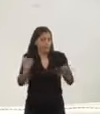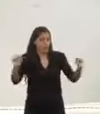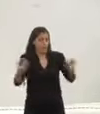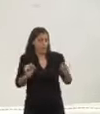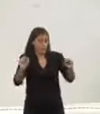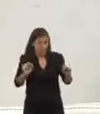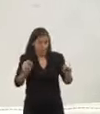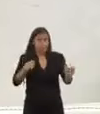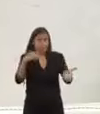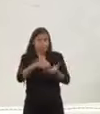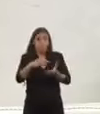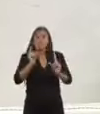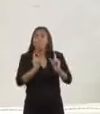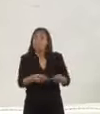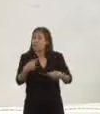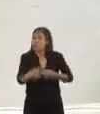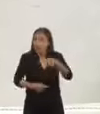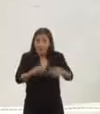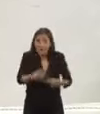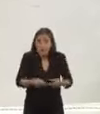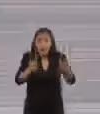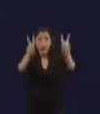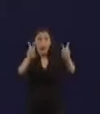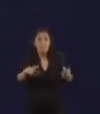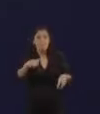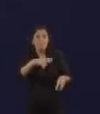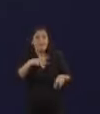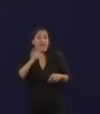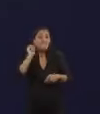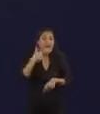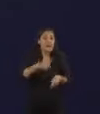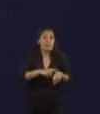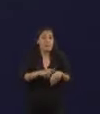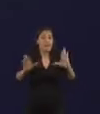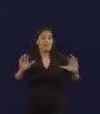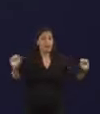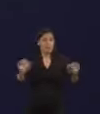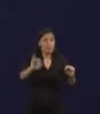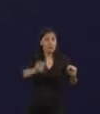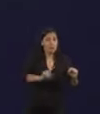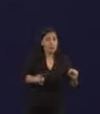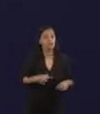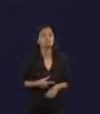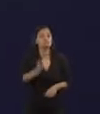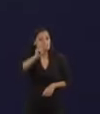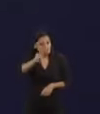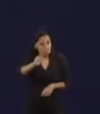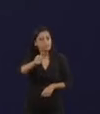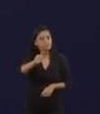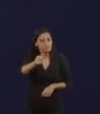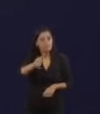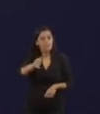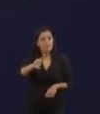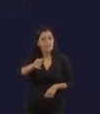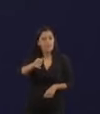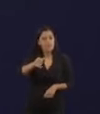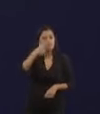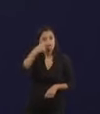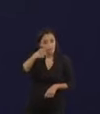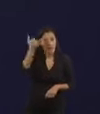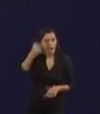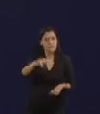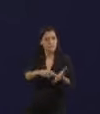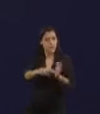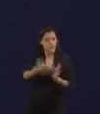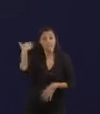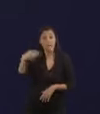problemas durante el invierno más agravado bueno a ver el efectivamente hubo un problema con la carta de crédito el viernes nosotros